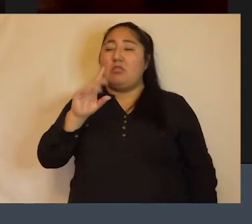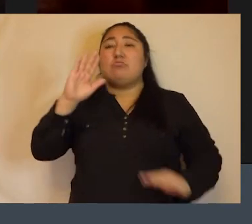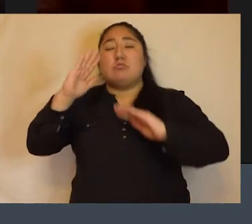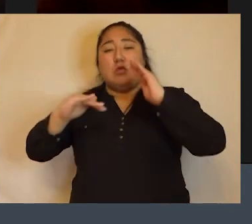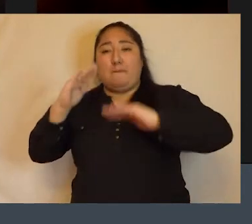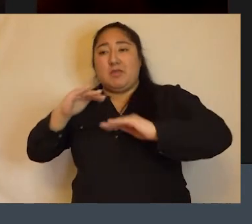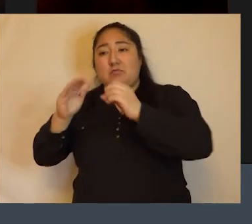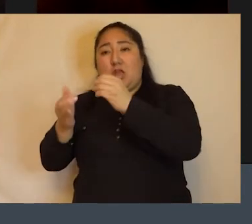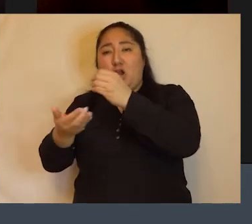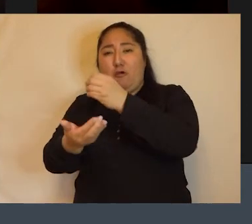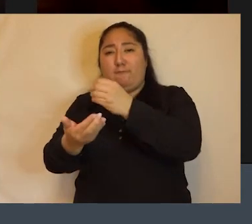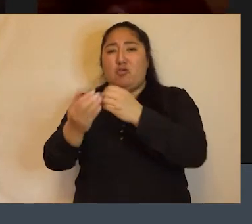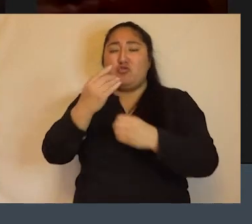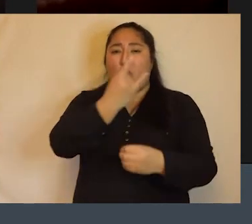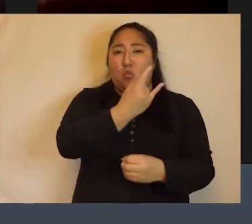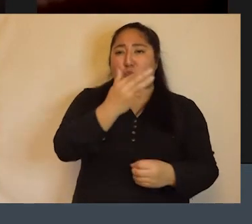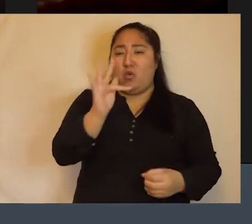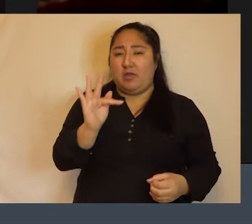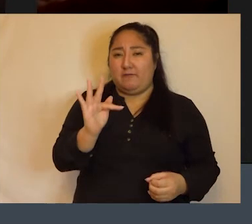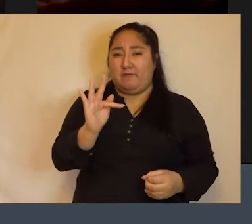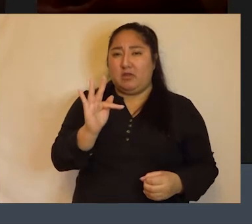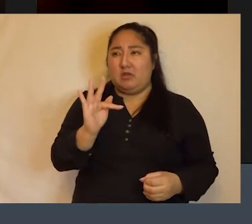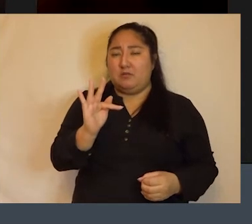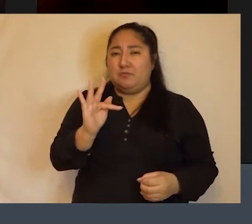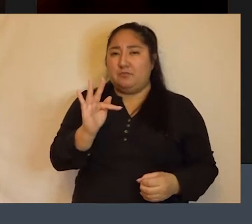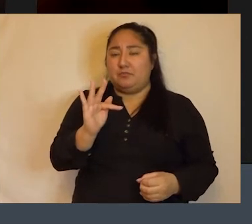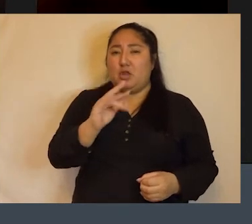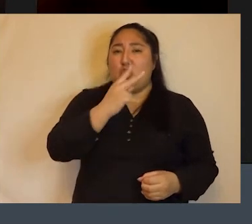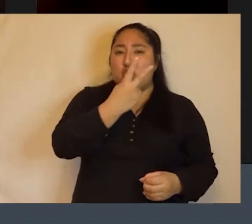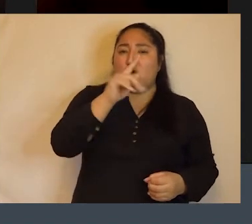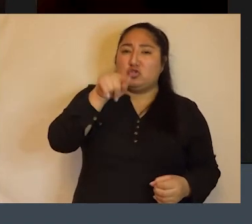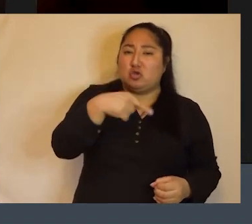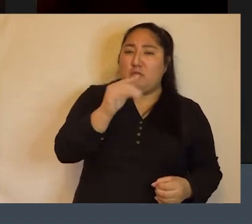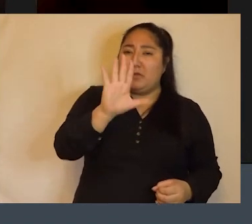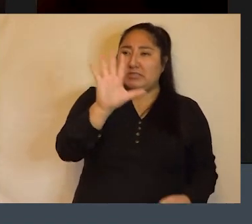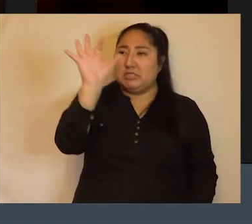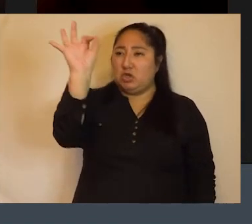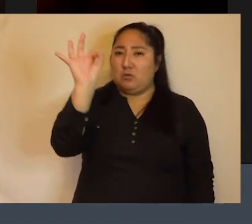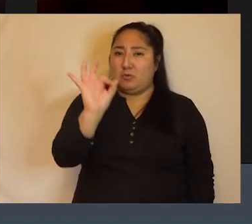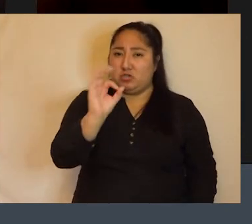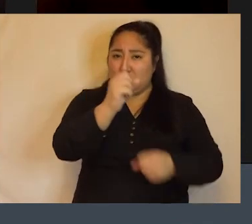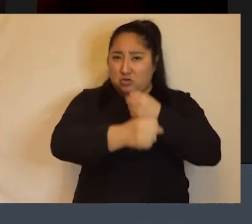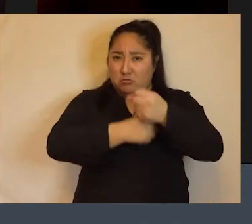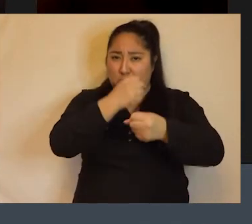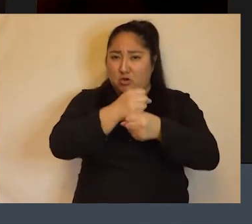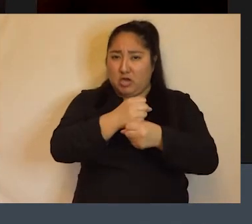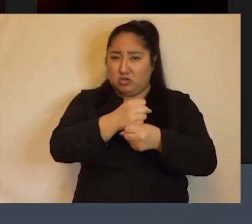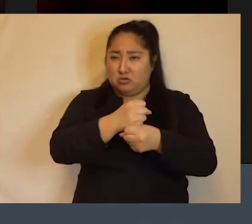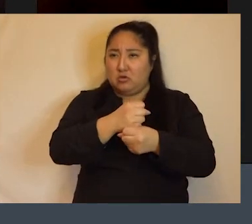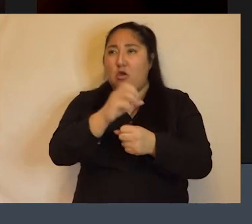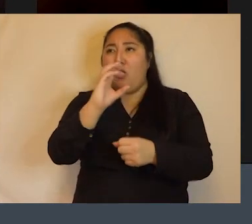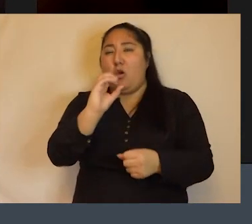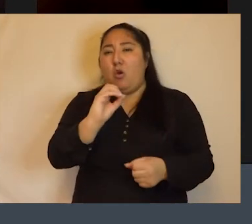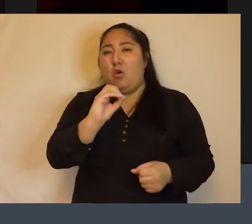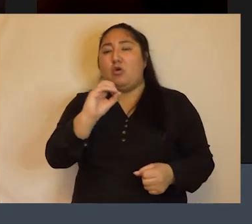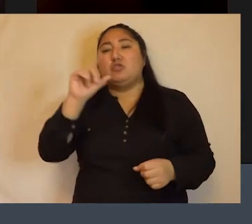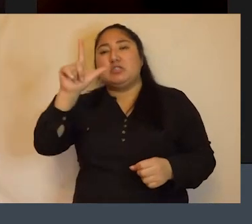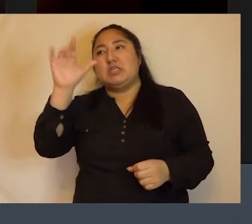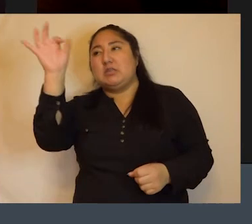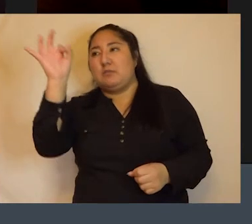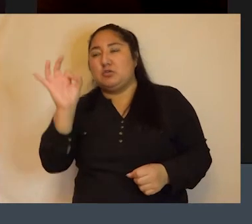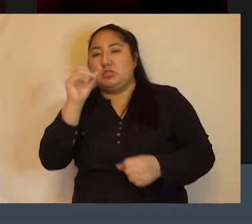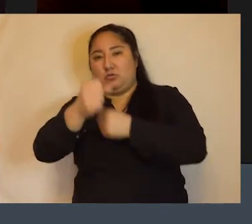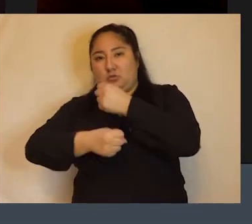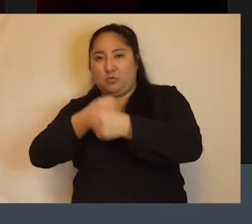de los fondos en que esté, va a oscilar entre UF más 2,5% anual y UF